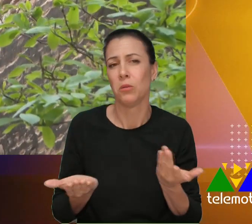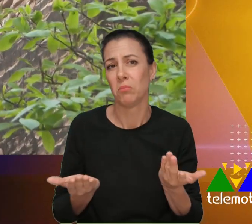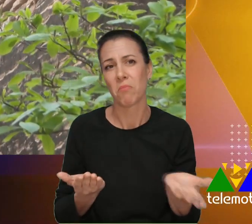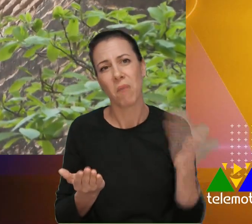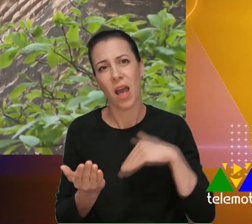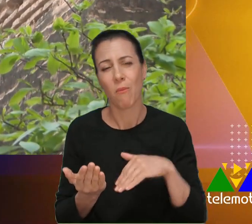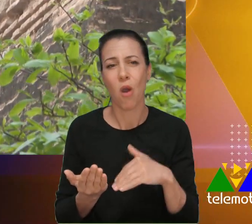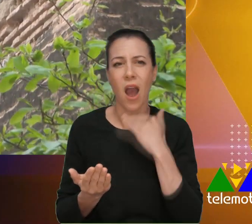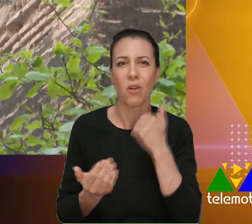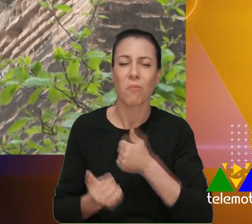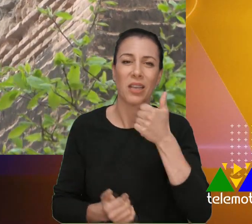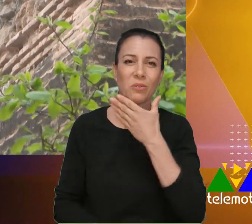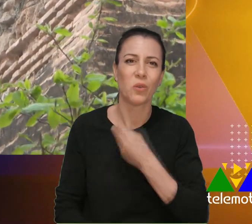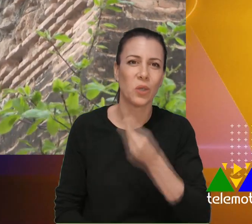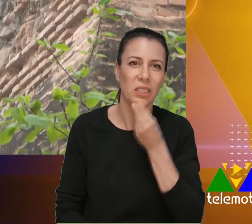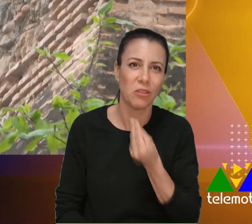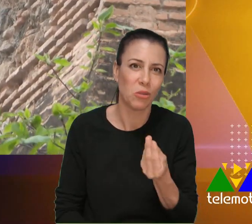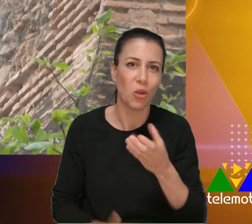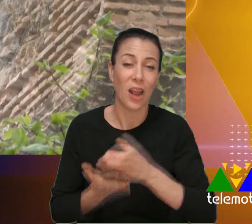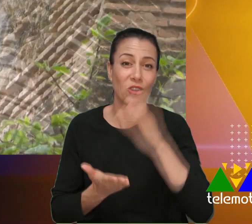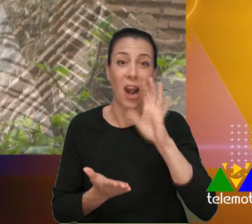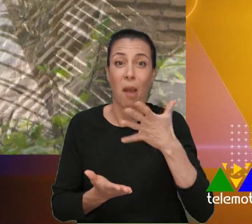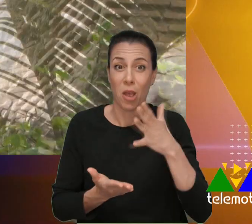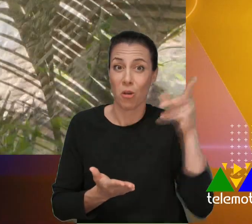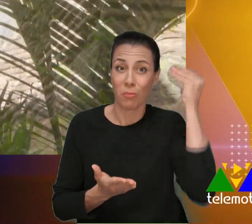vamos a darle algo más bonito a la torre